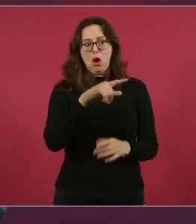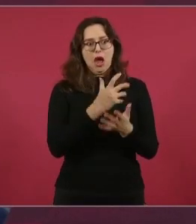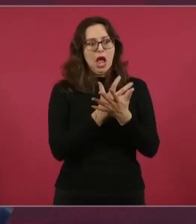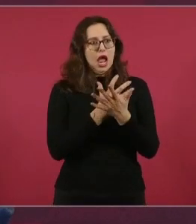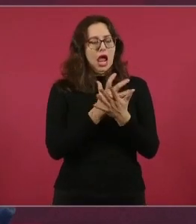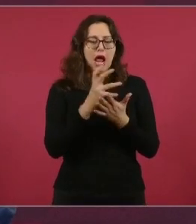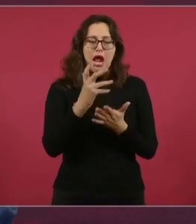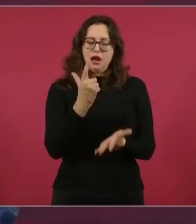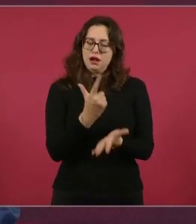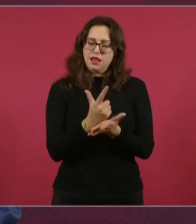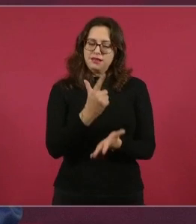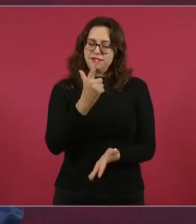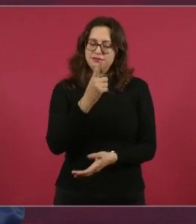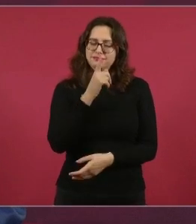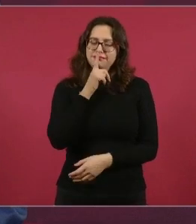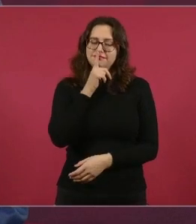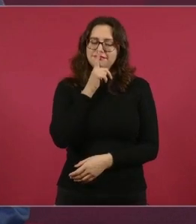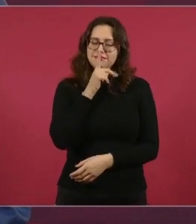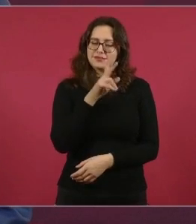exagerar,